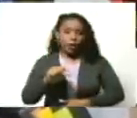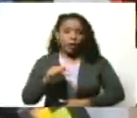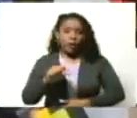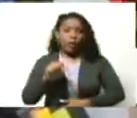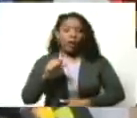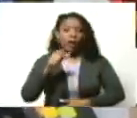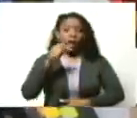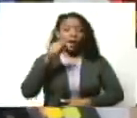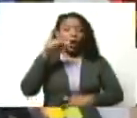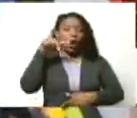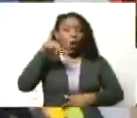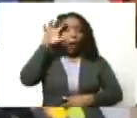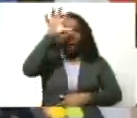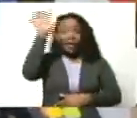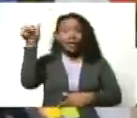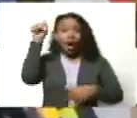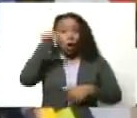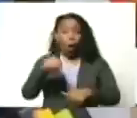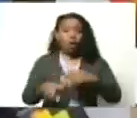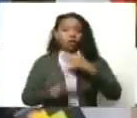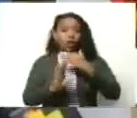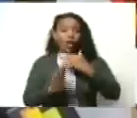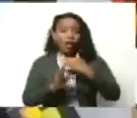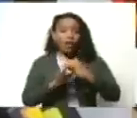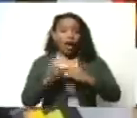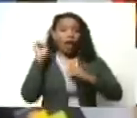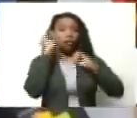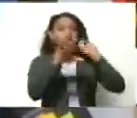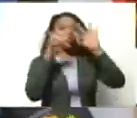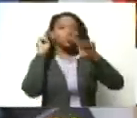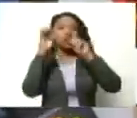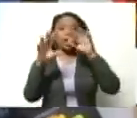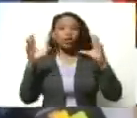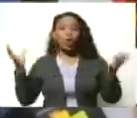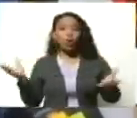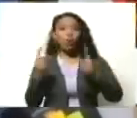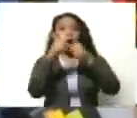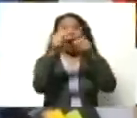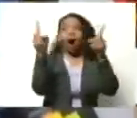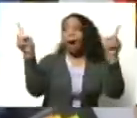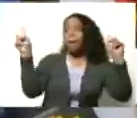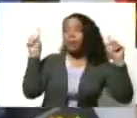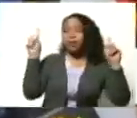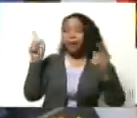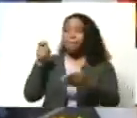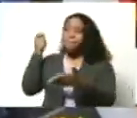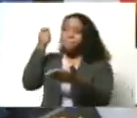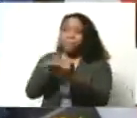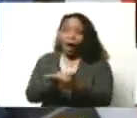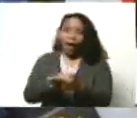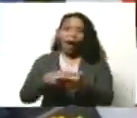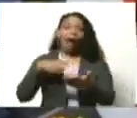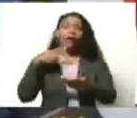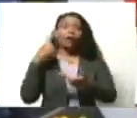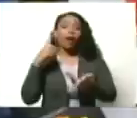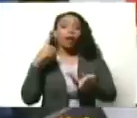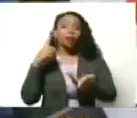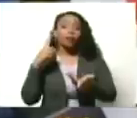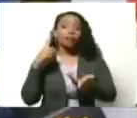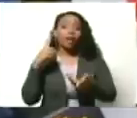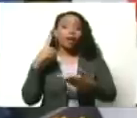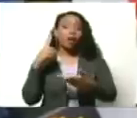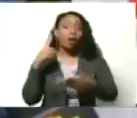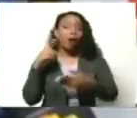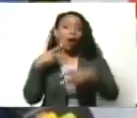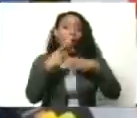contaminando hoy por hoy, aún hoy, bueno, paguen en financiamiento lo que